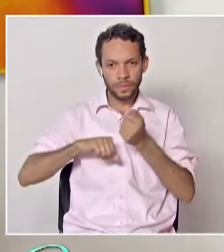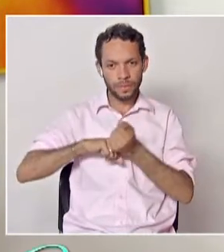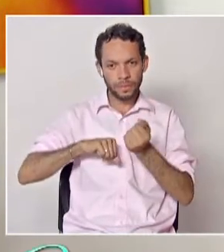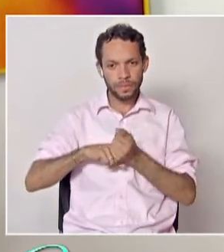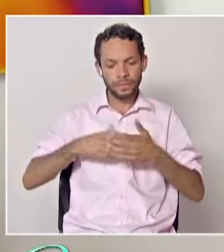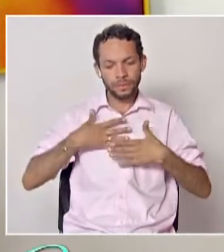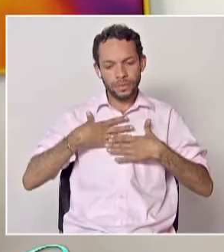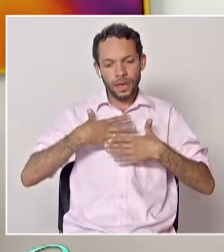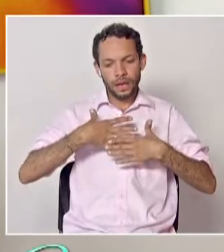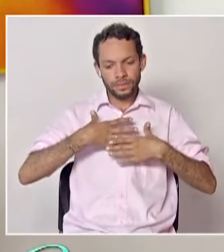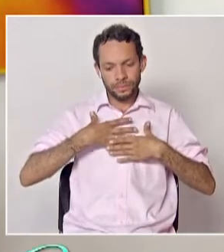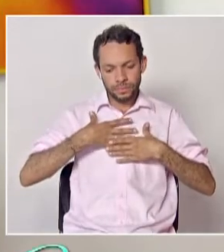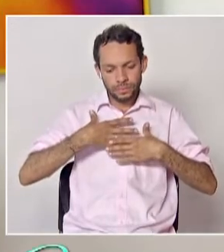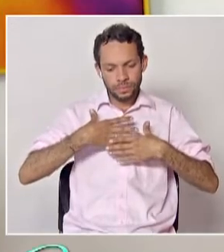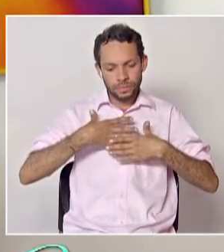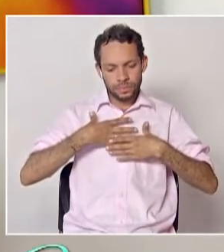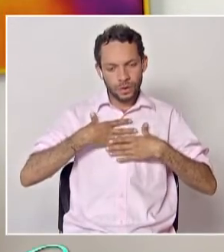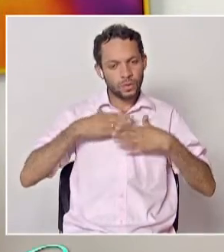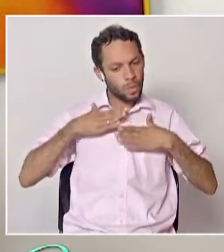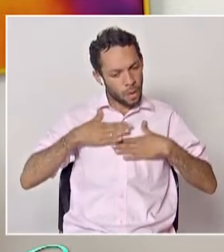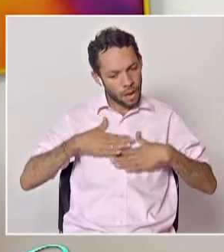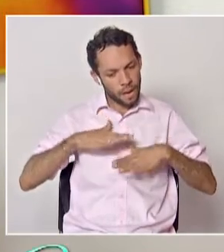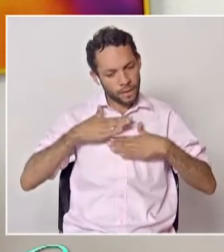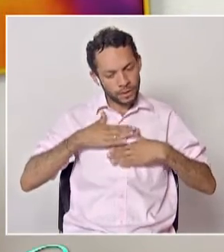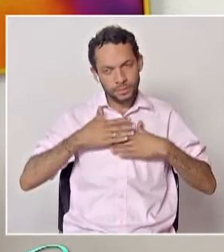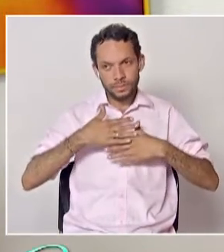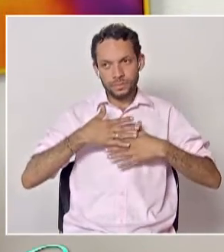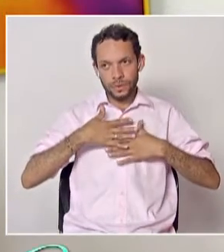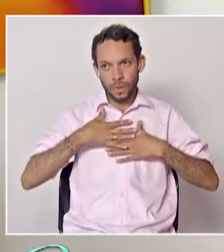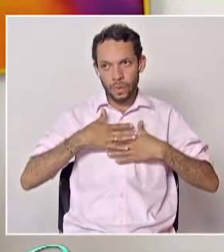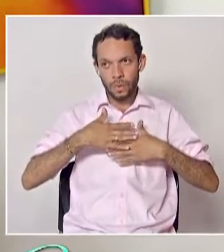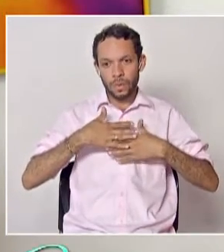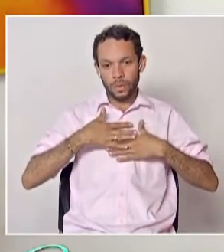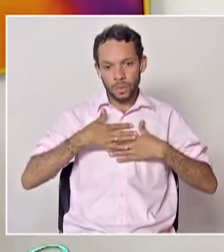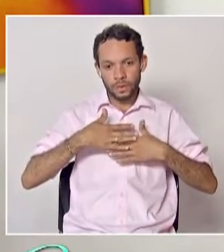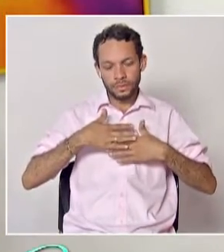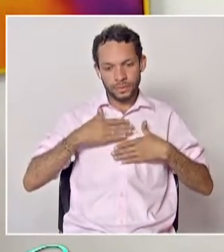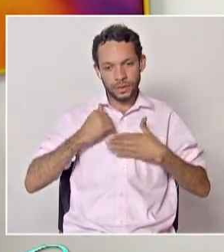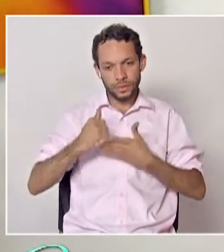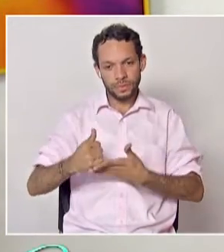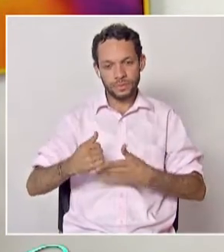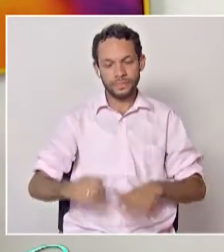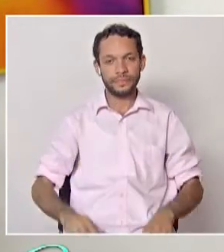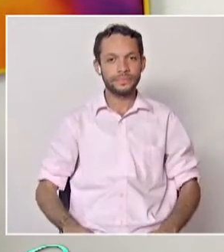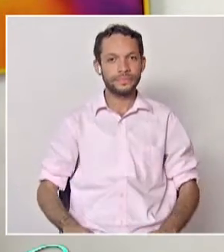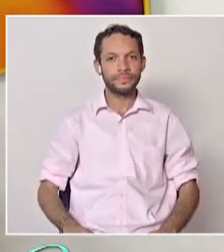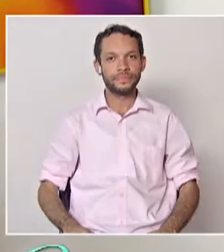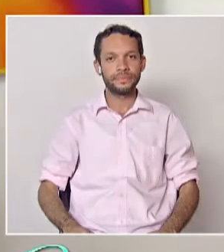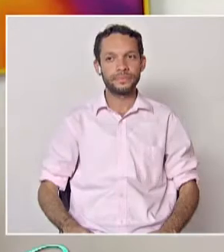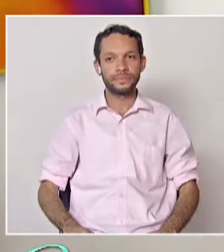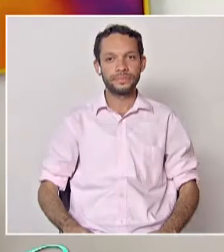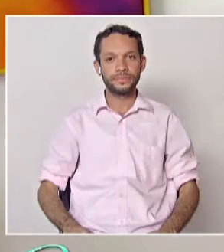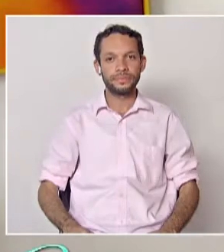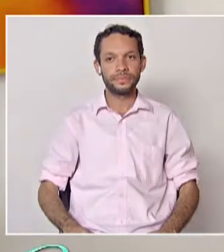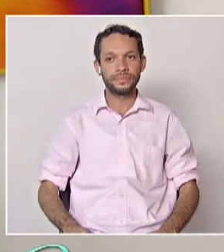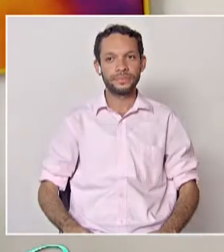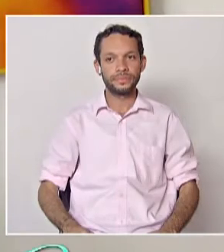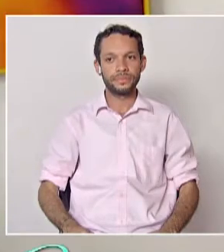exhala, relaja. Muy bien. Ahora nos vamos a girar de lado hacia